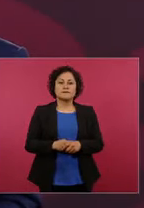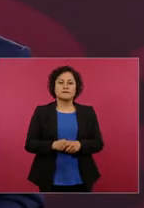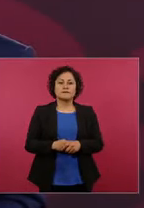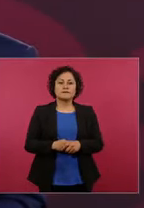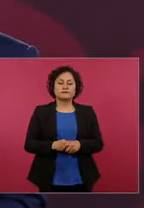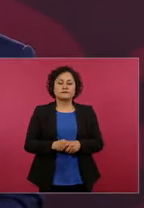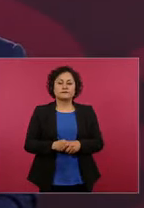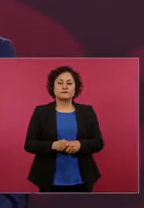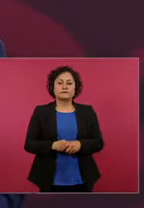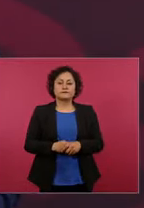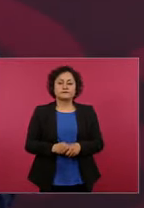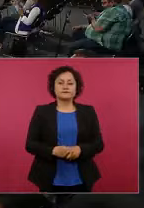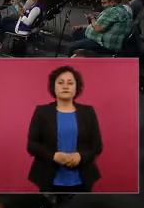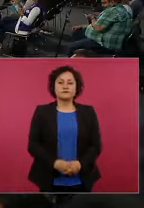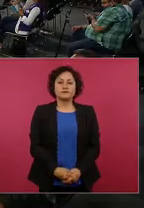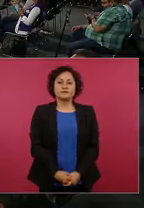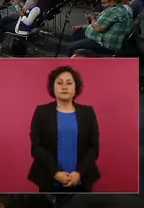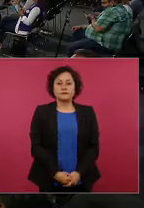Entonces,